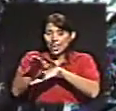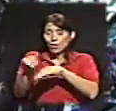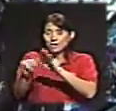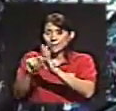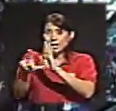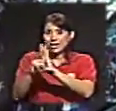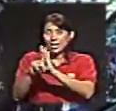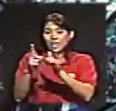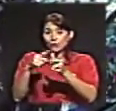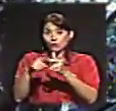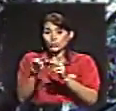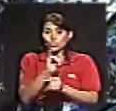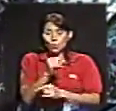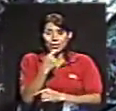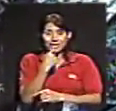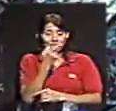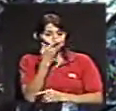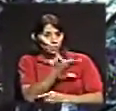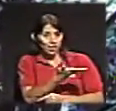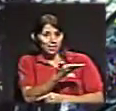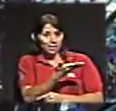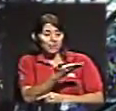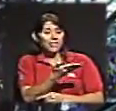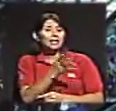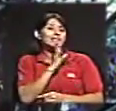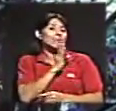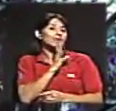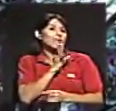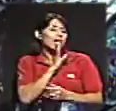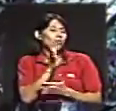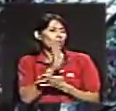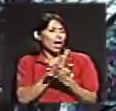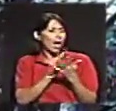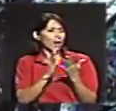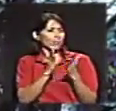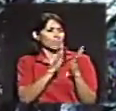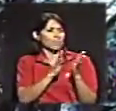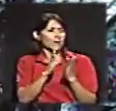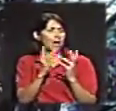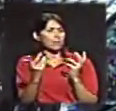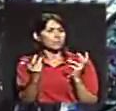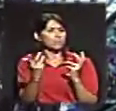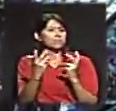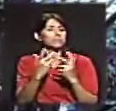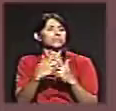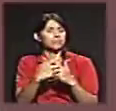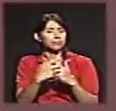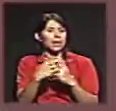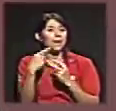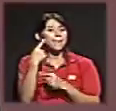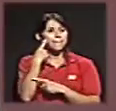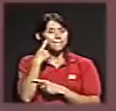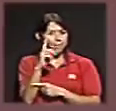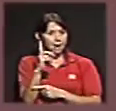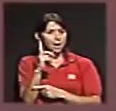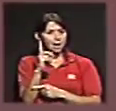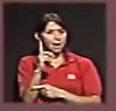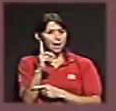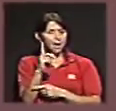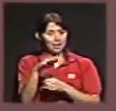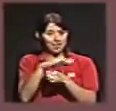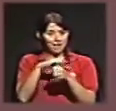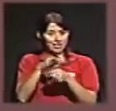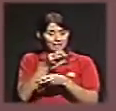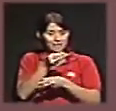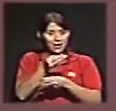hablando, como usted lo decía, de un traje hecho a la medida, un plan regulador hecho a la medida para dar en concesión